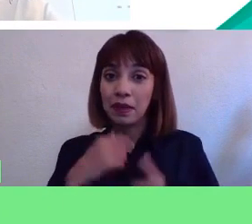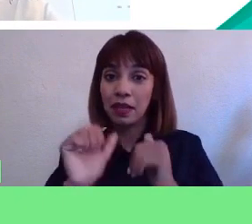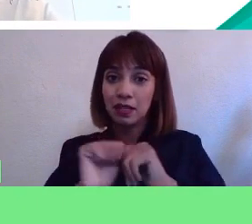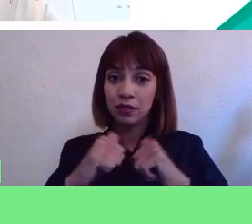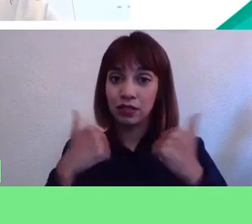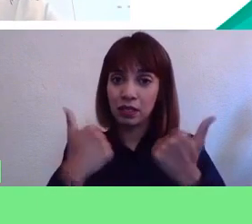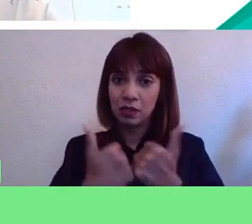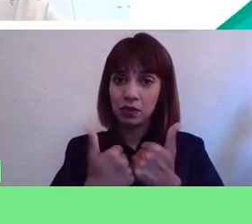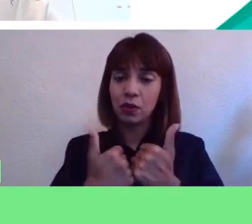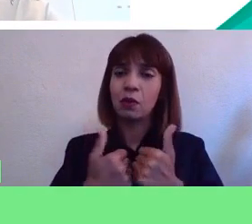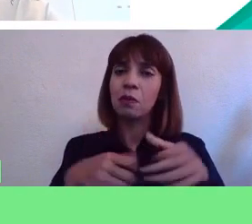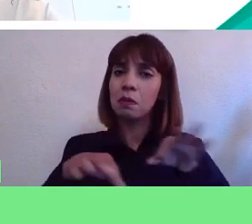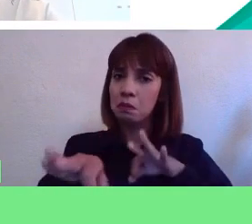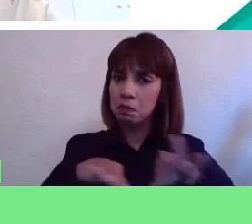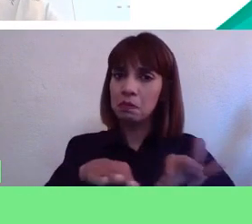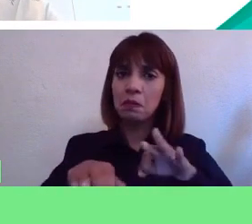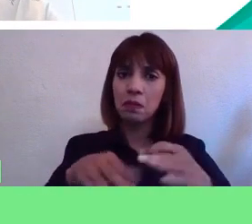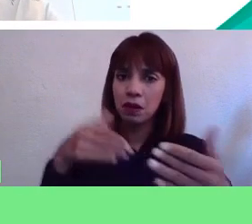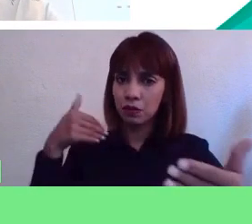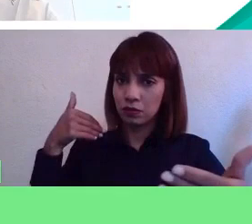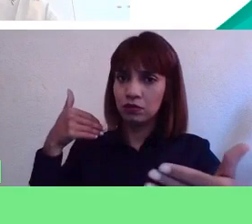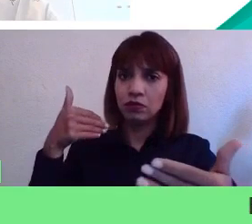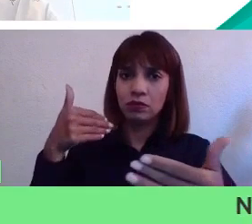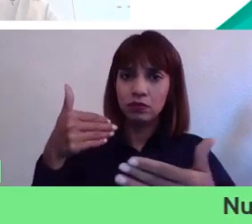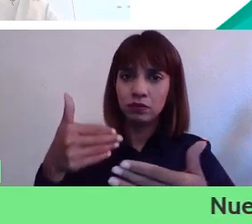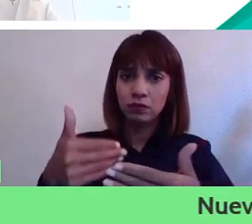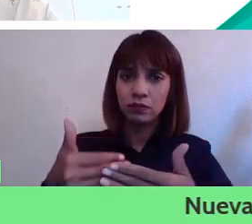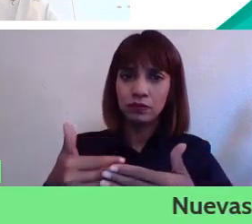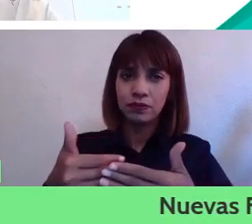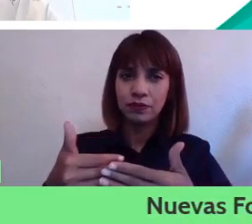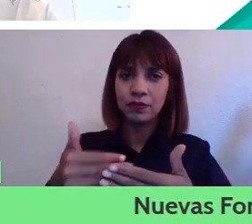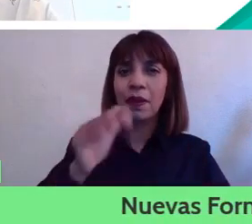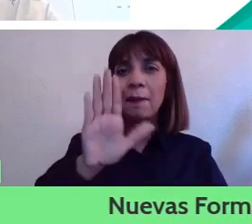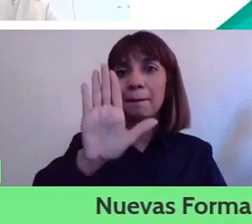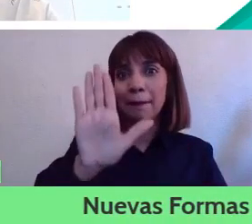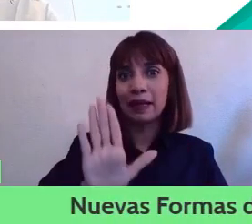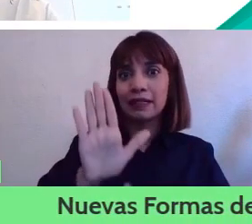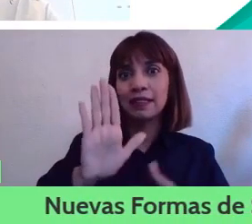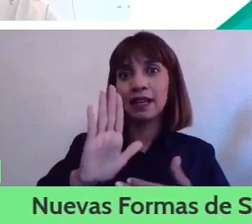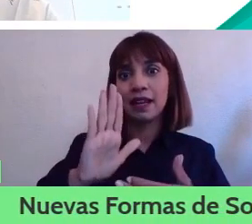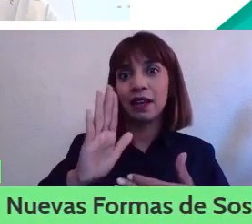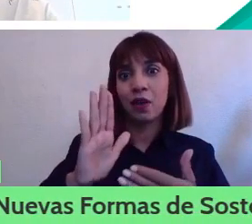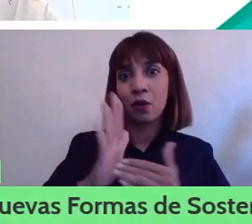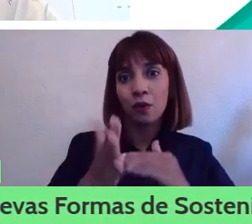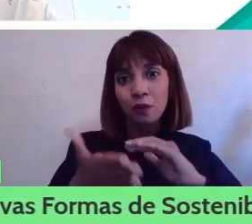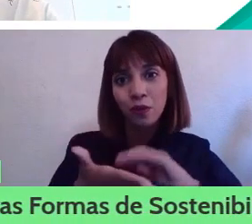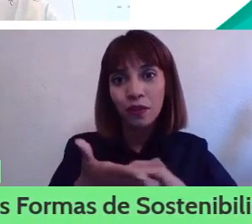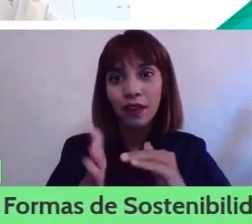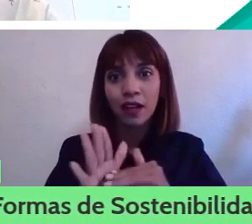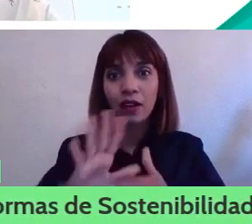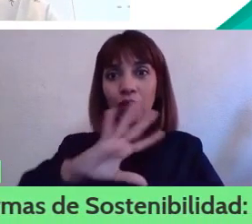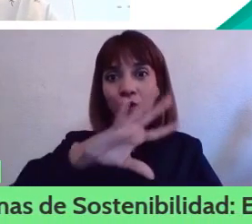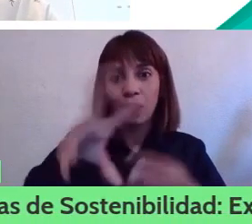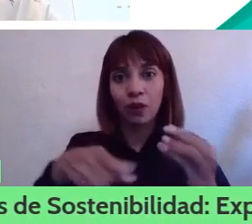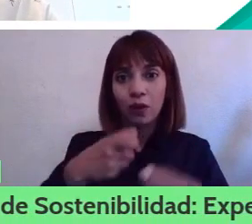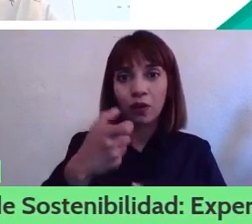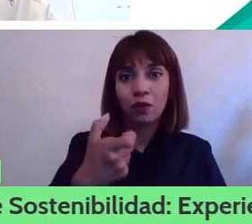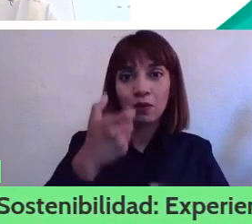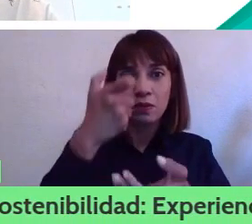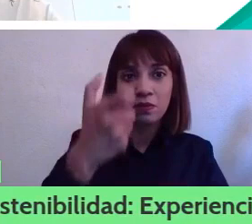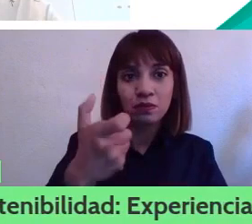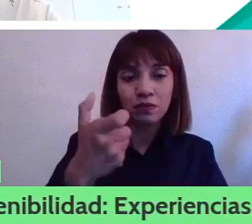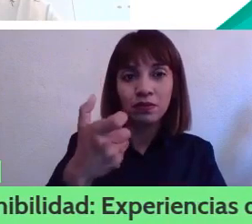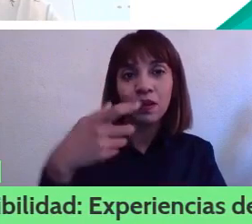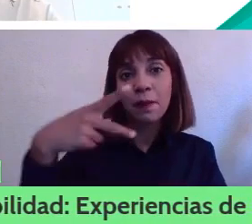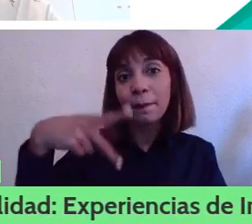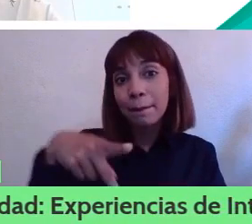tiempo funcionando. Todo esto para decir que obviamente un modelo de negocio o un modelo de sostenibilidad no se crean 2 días, pero